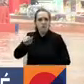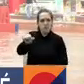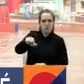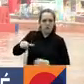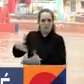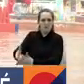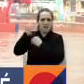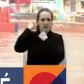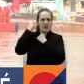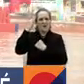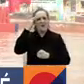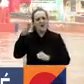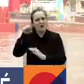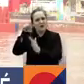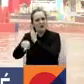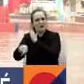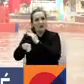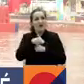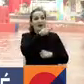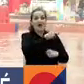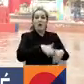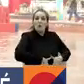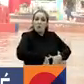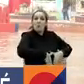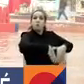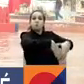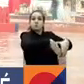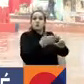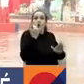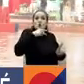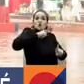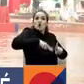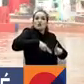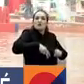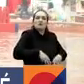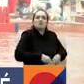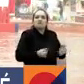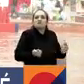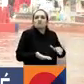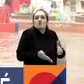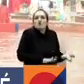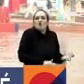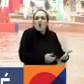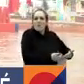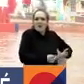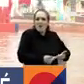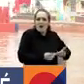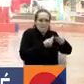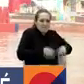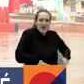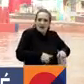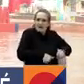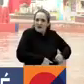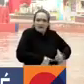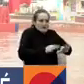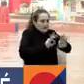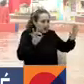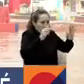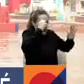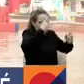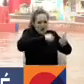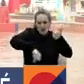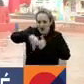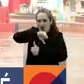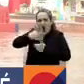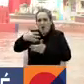teniendo en cuenta que ya había perdido su bebé hacía 2 meses, hecho que a las autoridades les causó bastante controversia